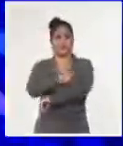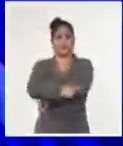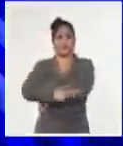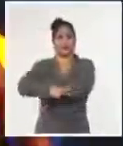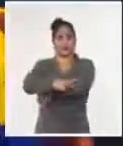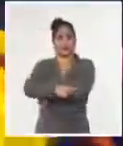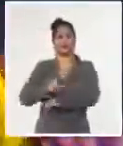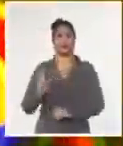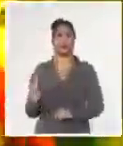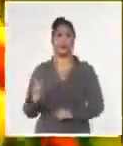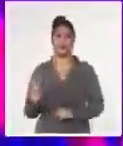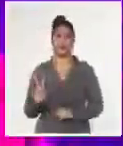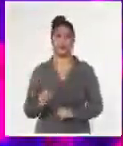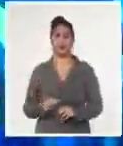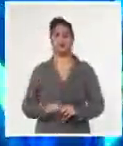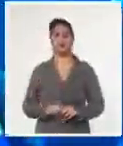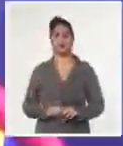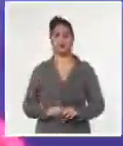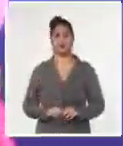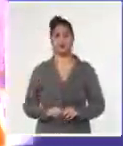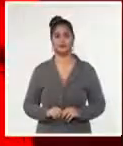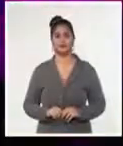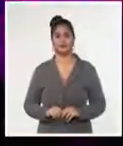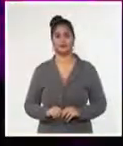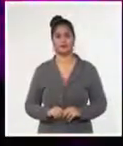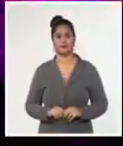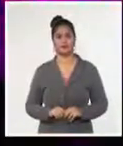Bárcena y Gianni López Brito, Sistema Informativo de la Televisión Cubana.